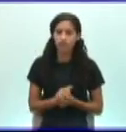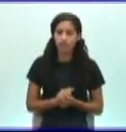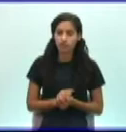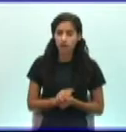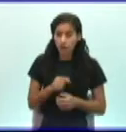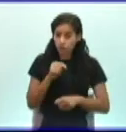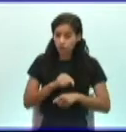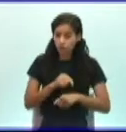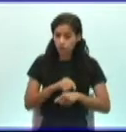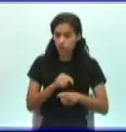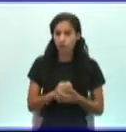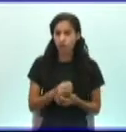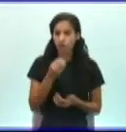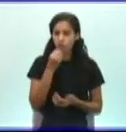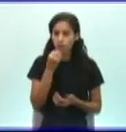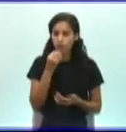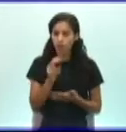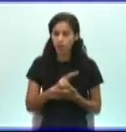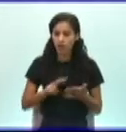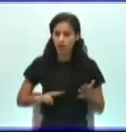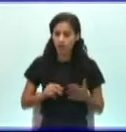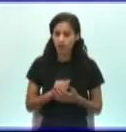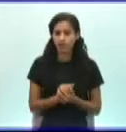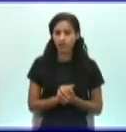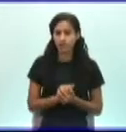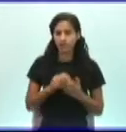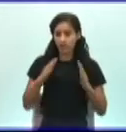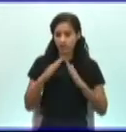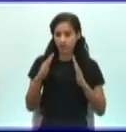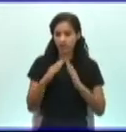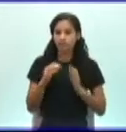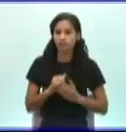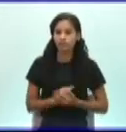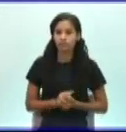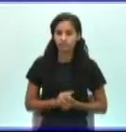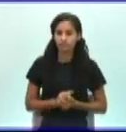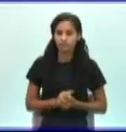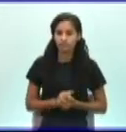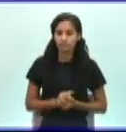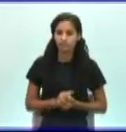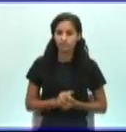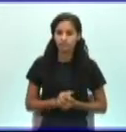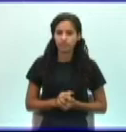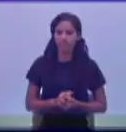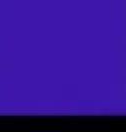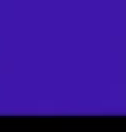unos segundos para que lean estas palabras en casa.